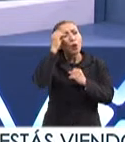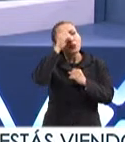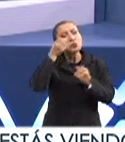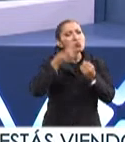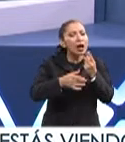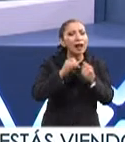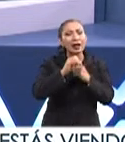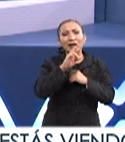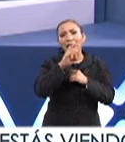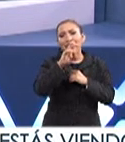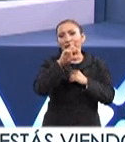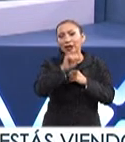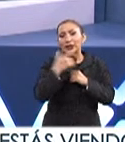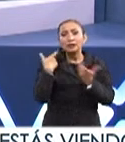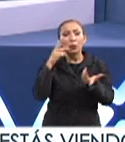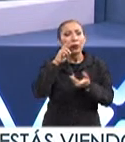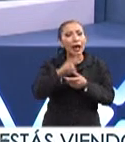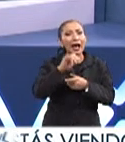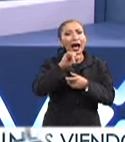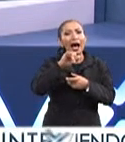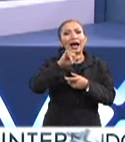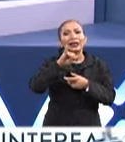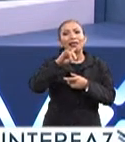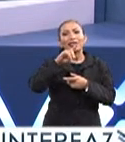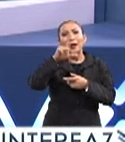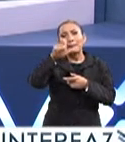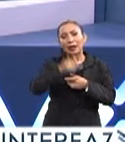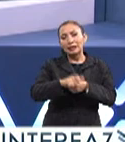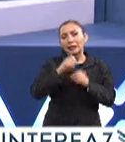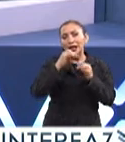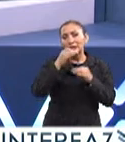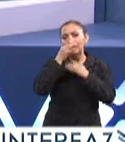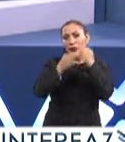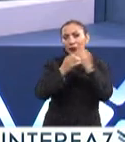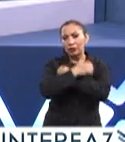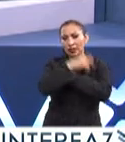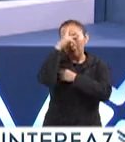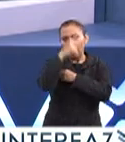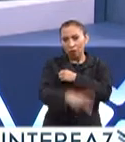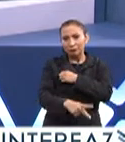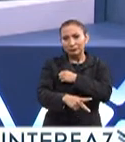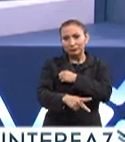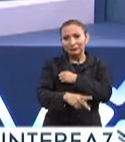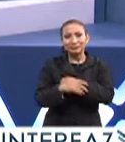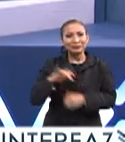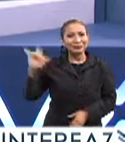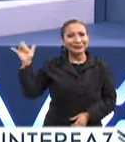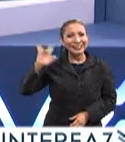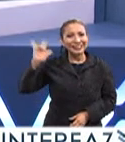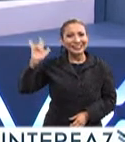a través de las redes sociales. Encuéntrenos como AIED MX, Agencia Informativa de Educación de México.